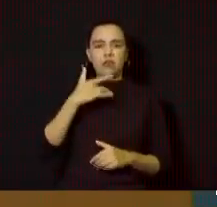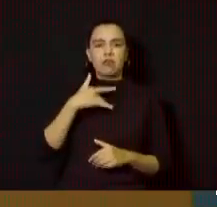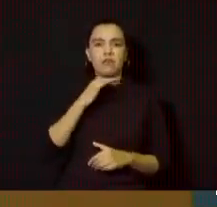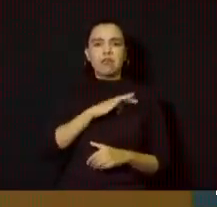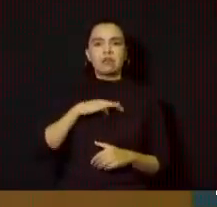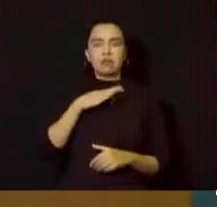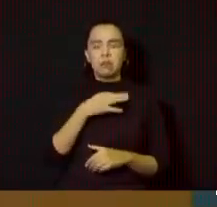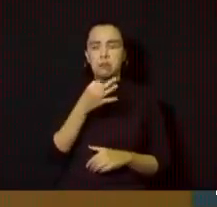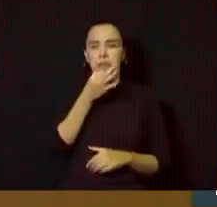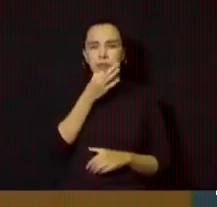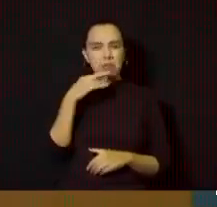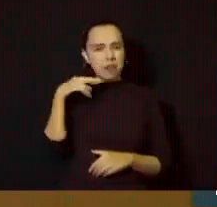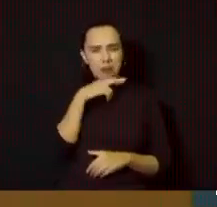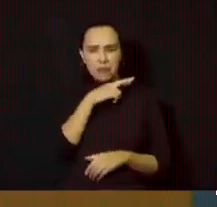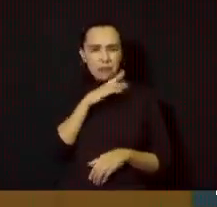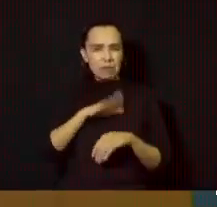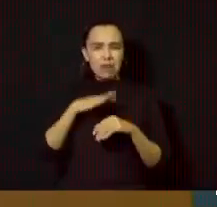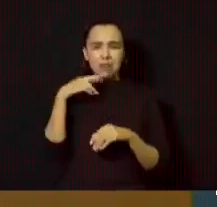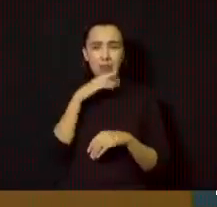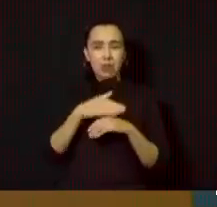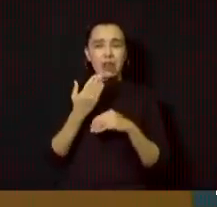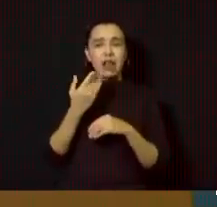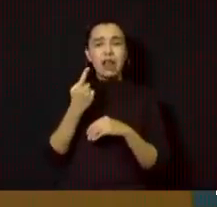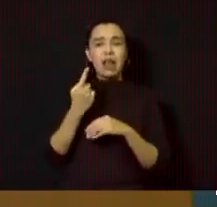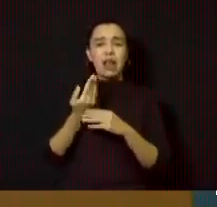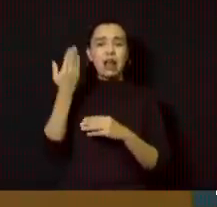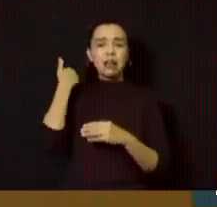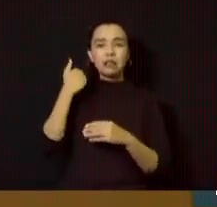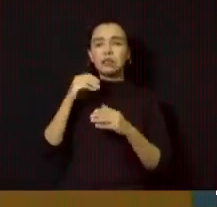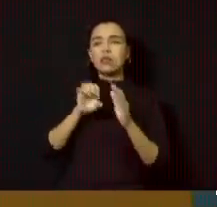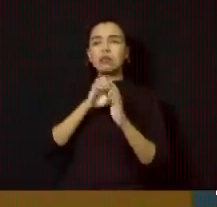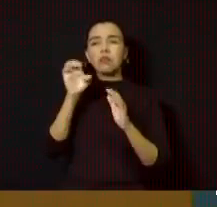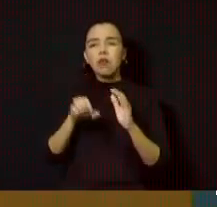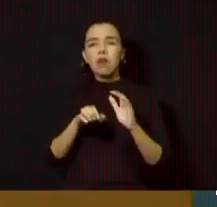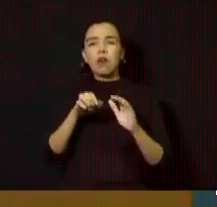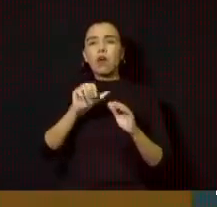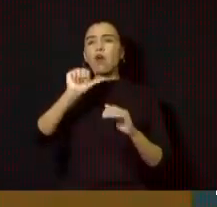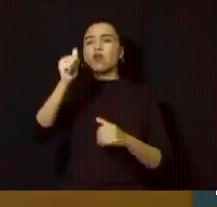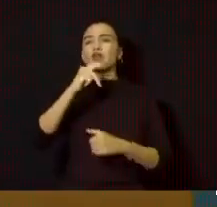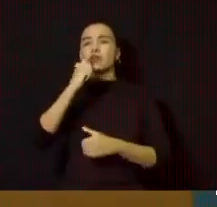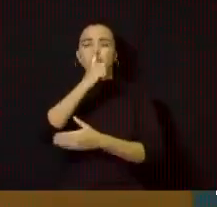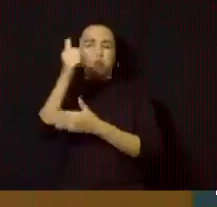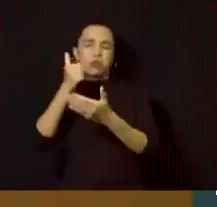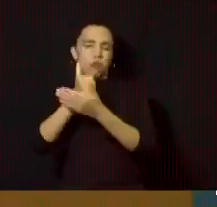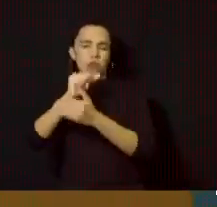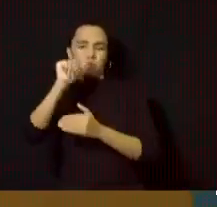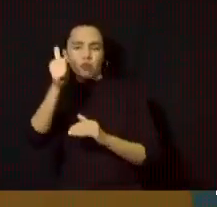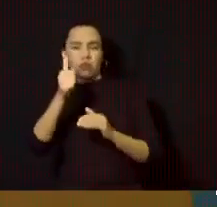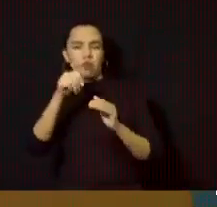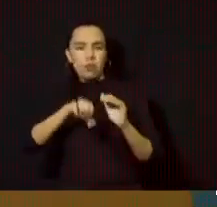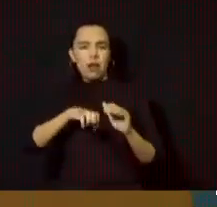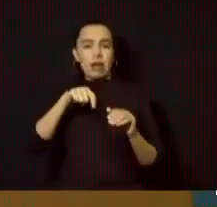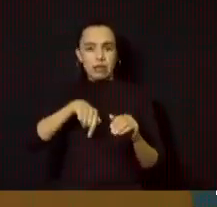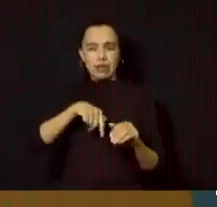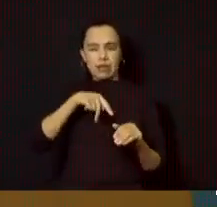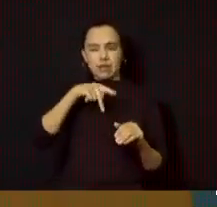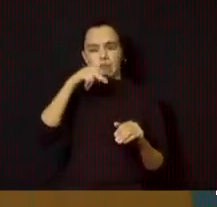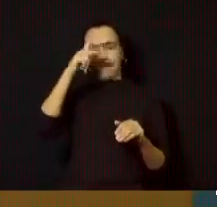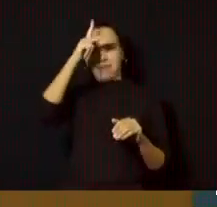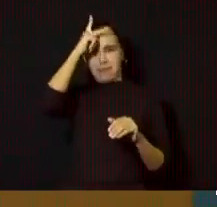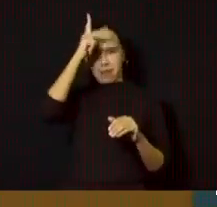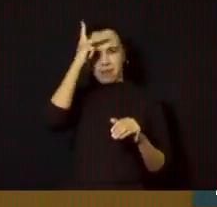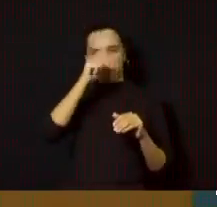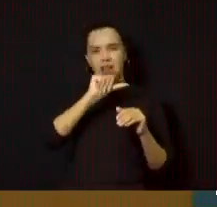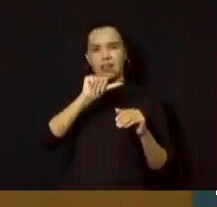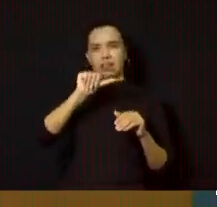instantáneo, no sé, es rápido. Porque antes yo, para inscribir a alguien en otra ciudad, por ejemplo, de aquí de Perú a Tacna, tenía que